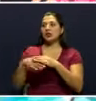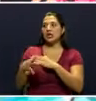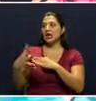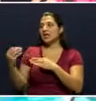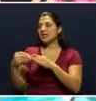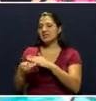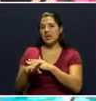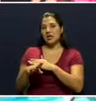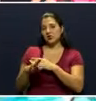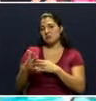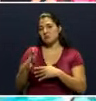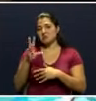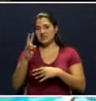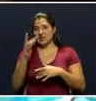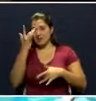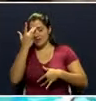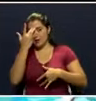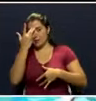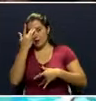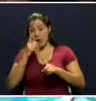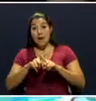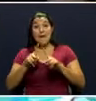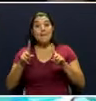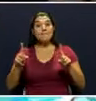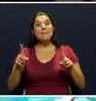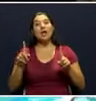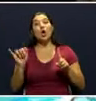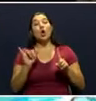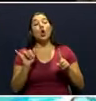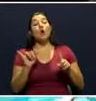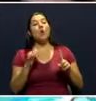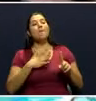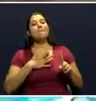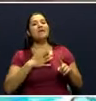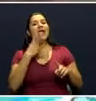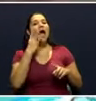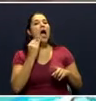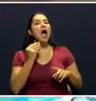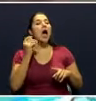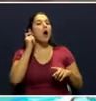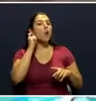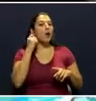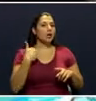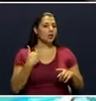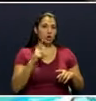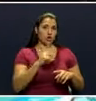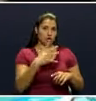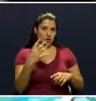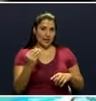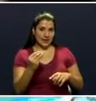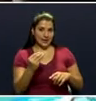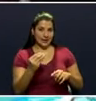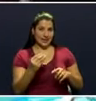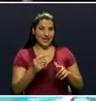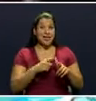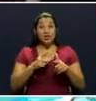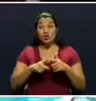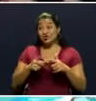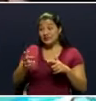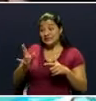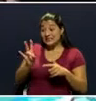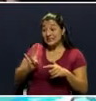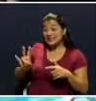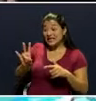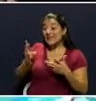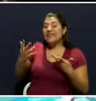enfermé, ya yo no voy a traer el virus a contagiarlos a ellos, entonces ya yo los voy a proteger a ellos de que no se enfermen. Esa es la protección